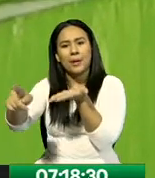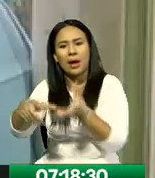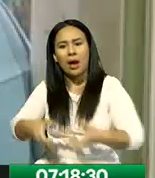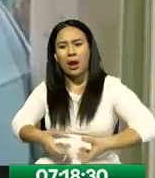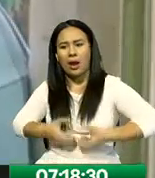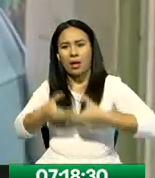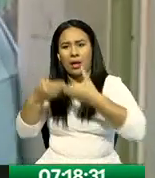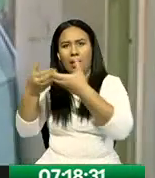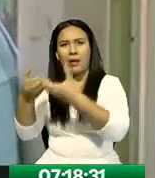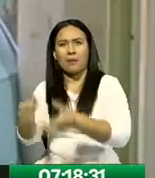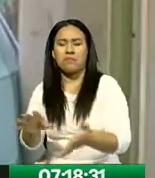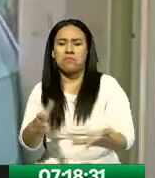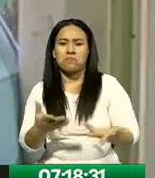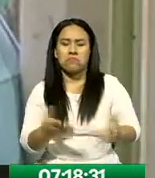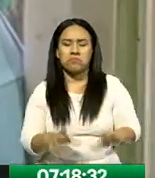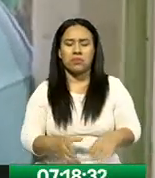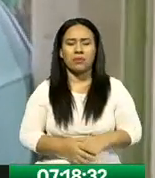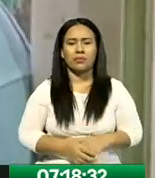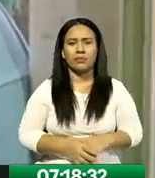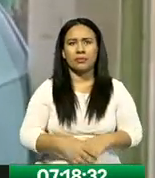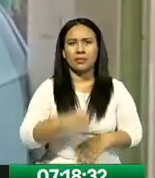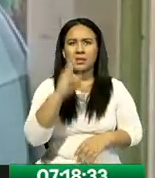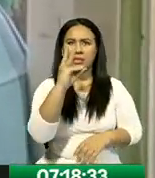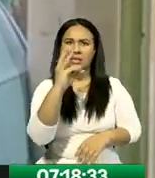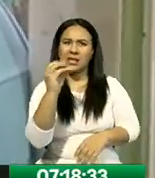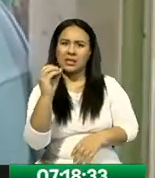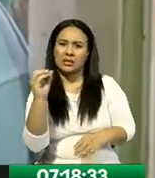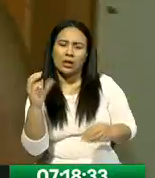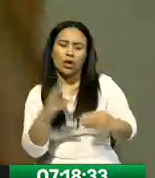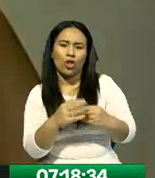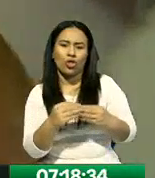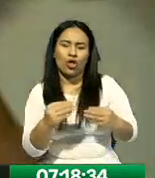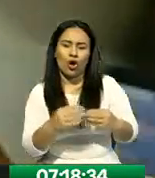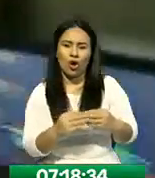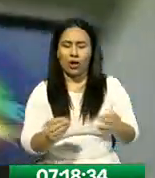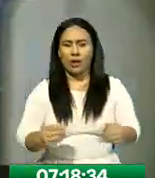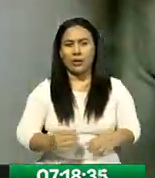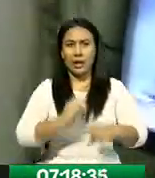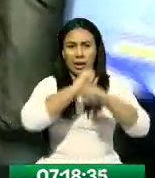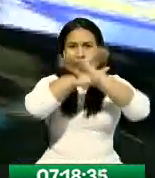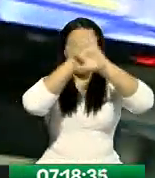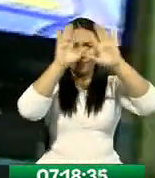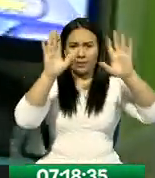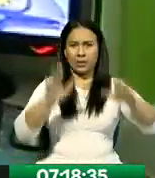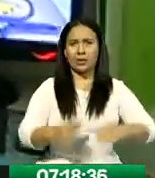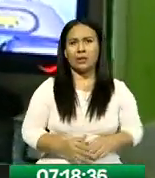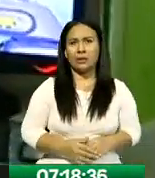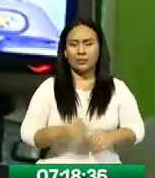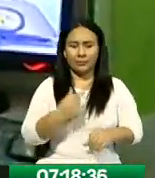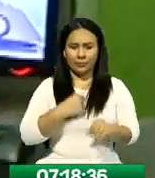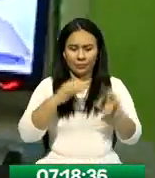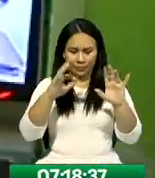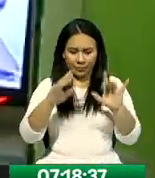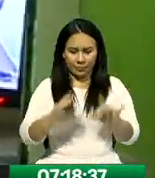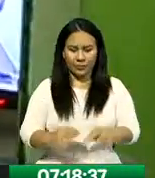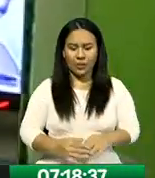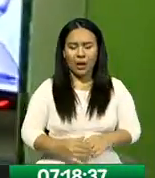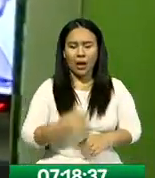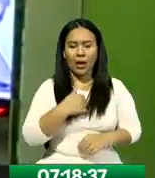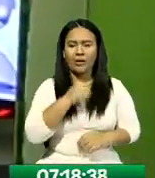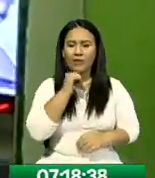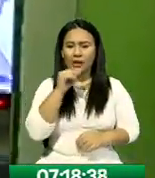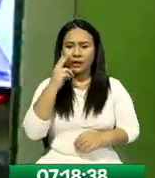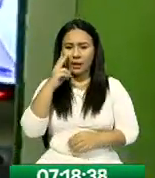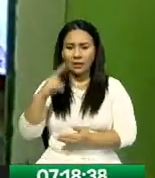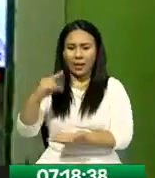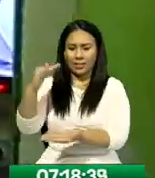entregar. Aproximadamente unos 600 dólares en efectivo, que en la mañana hice un cuadre y me habían dicho lo que falta, y un tacho de moneda